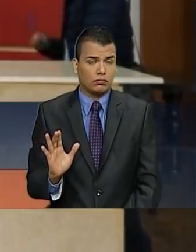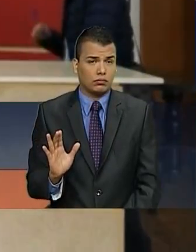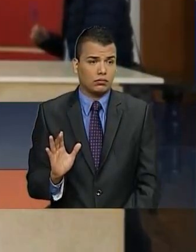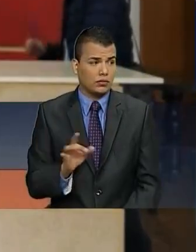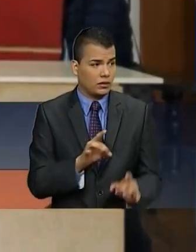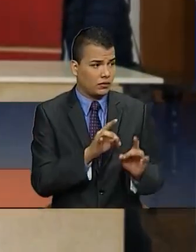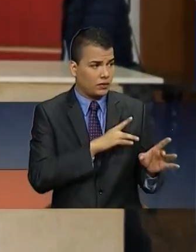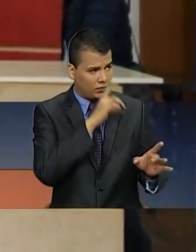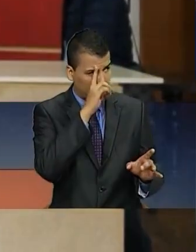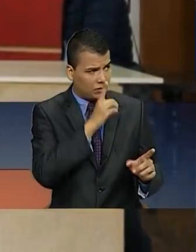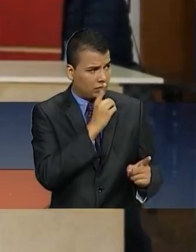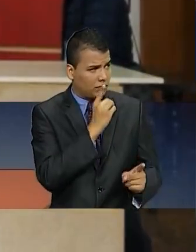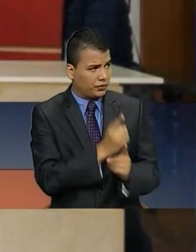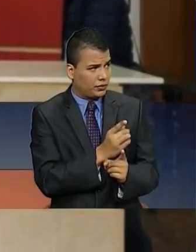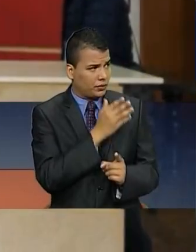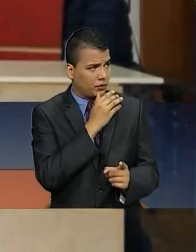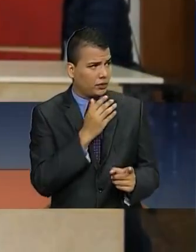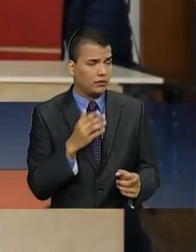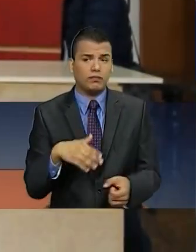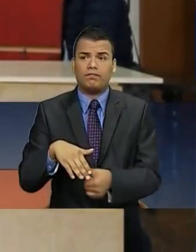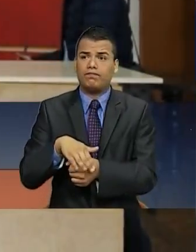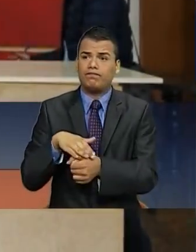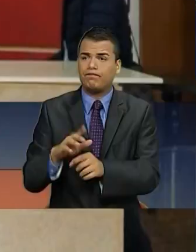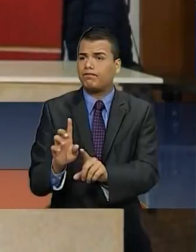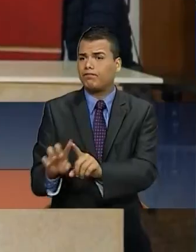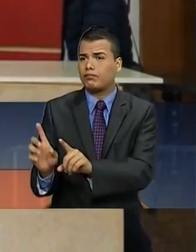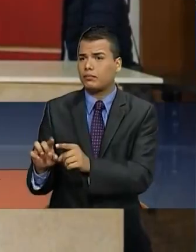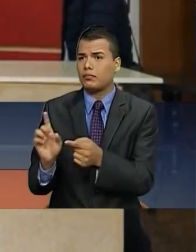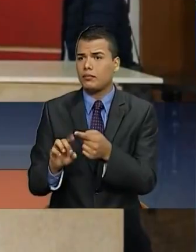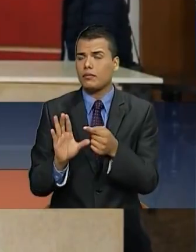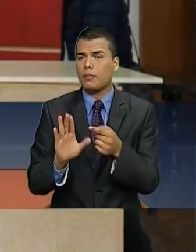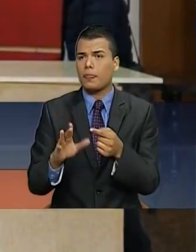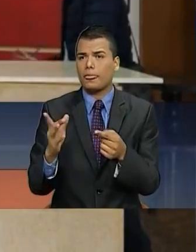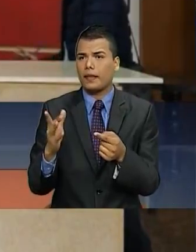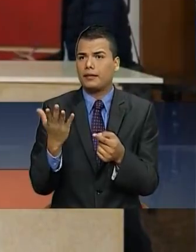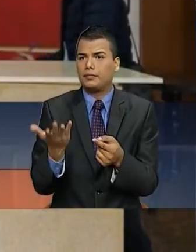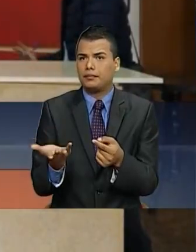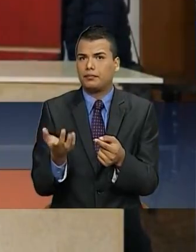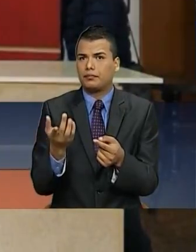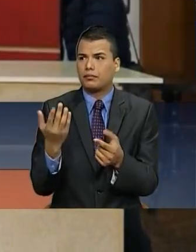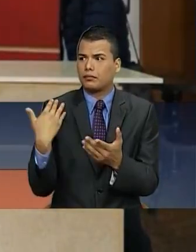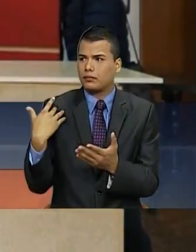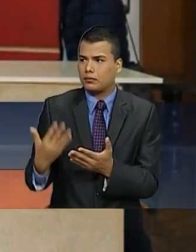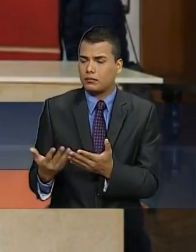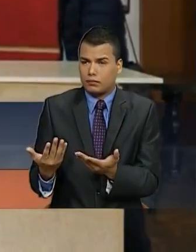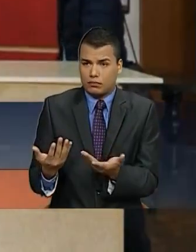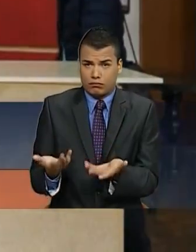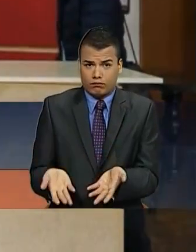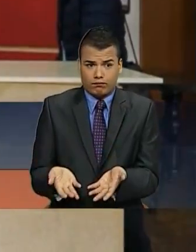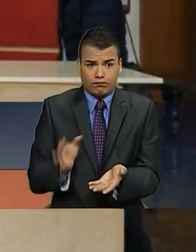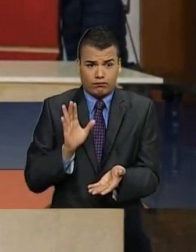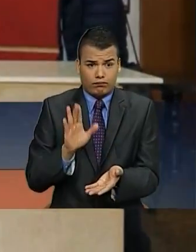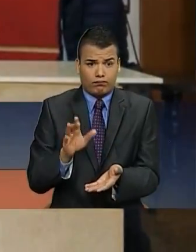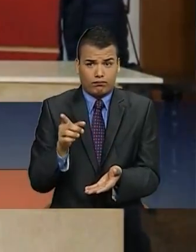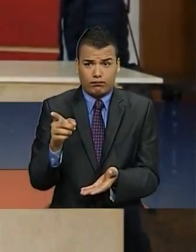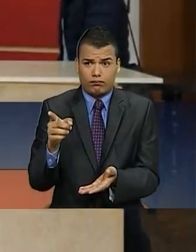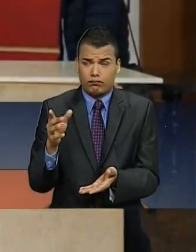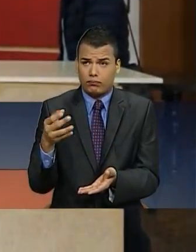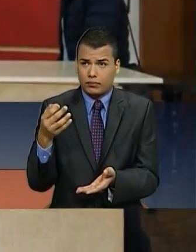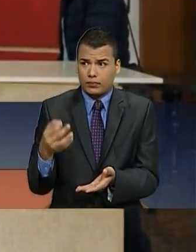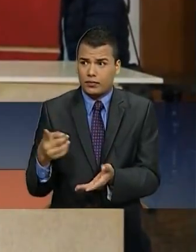fecha? Situaciones bien prácticas, por ejemplo, el caso de Policarpa. Hasta este momento no sé que haya llegado